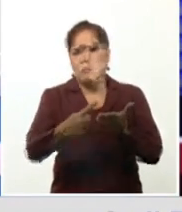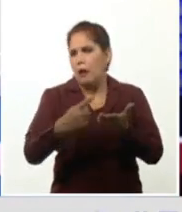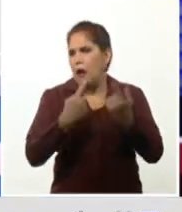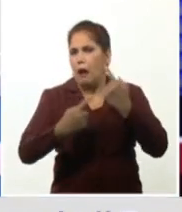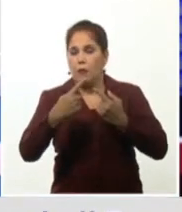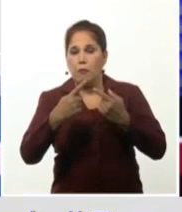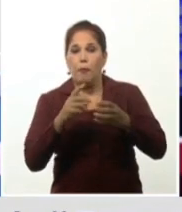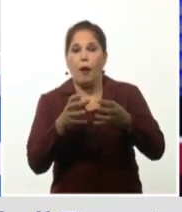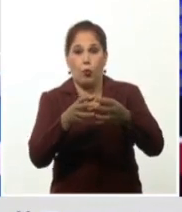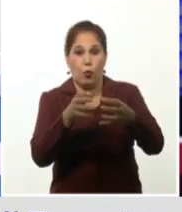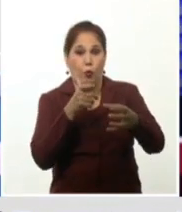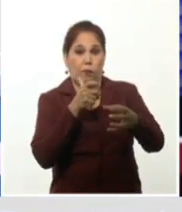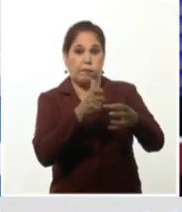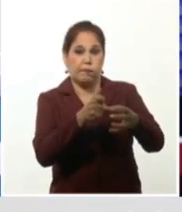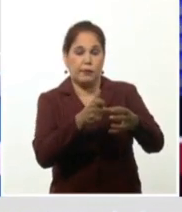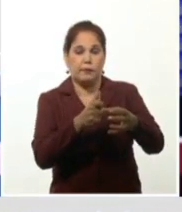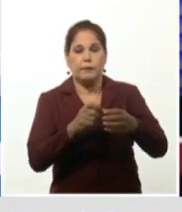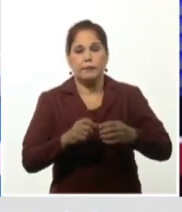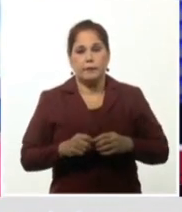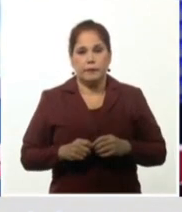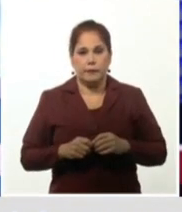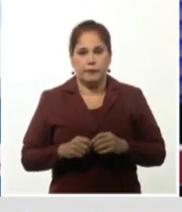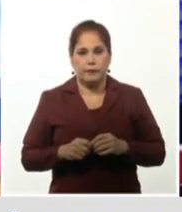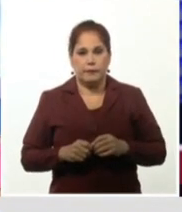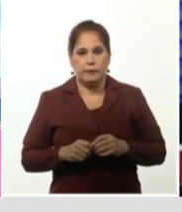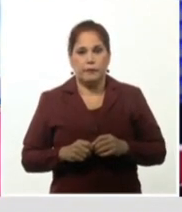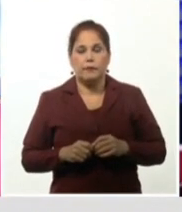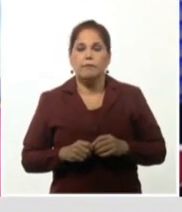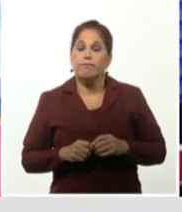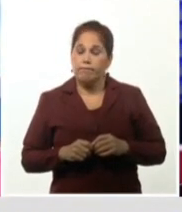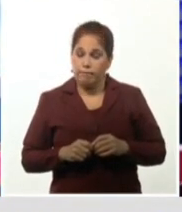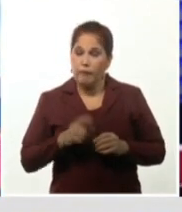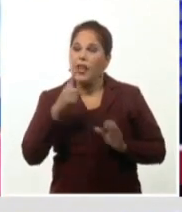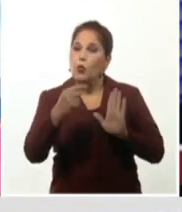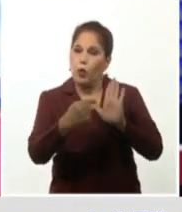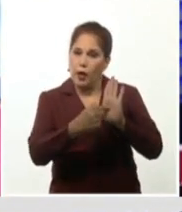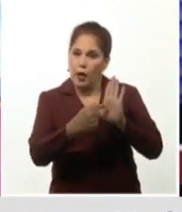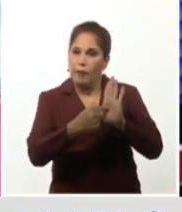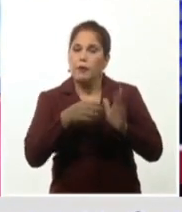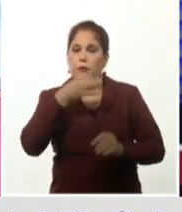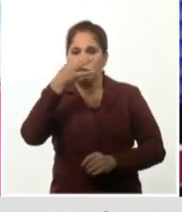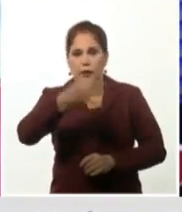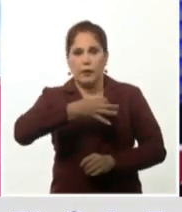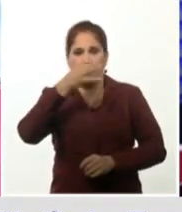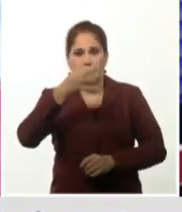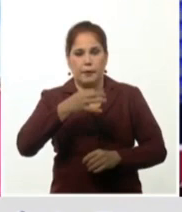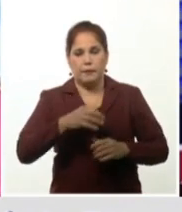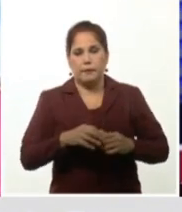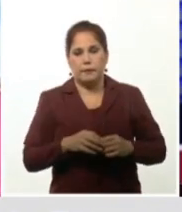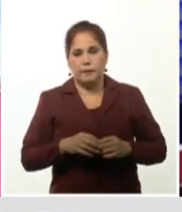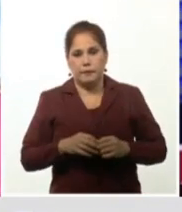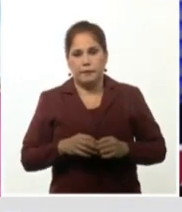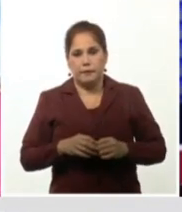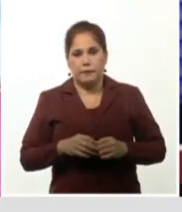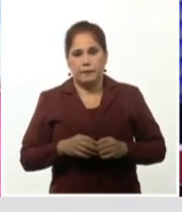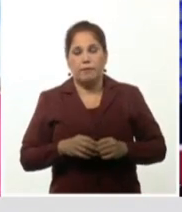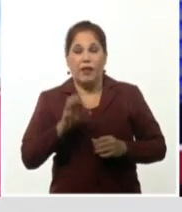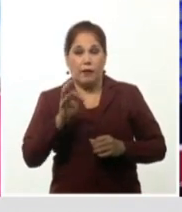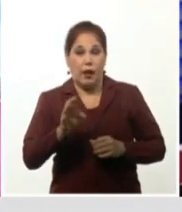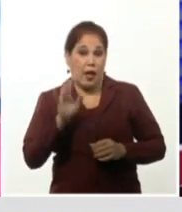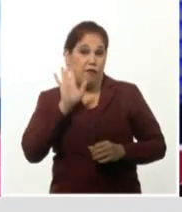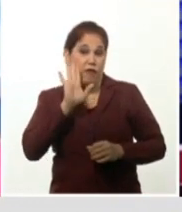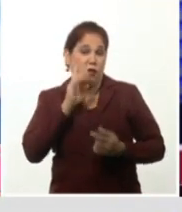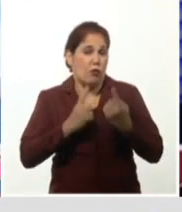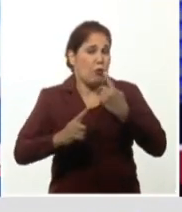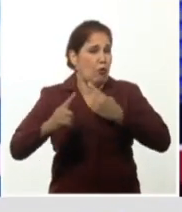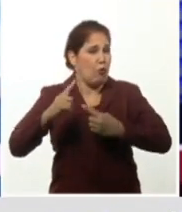para ponerme el candidato vacunal Abdala? Sí, ese es un elemento que yo mencionaba ahorita. Realmente las